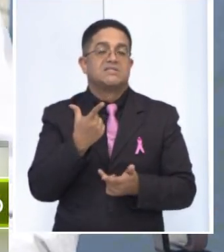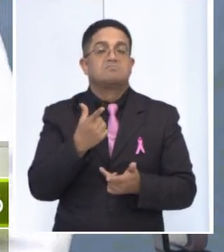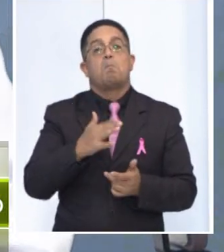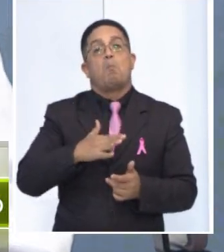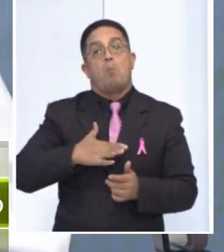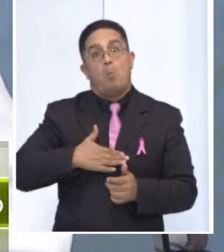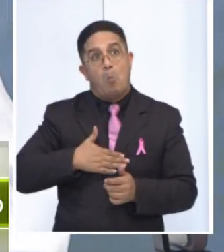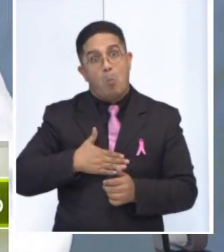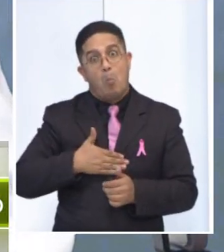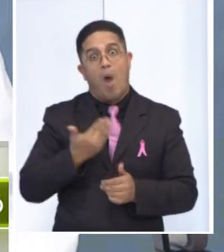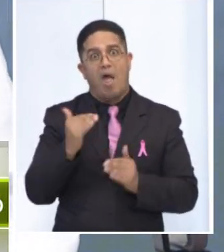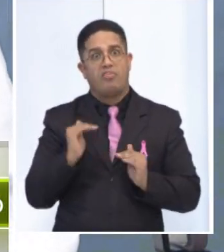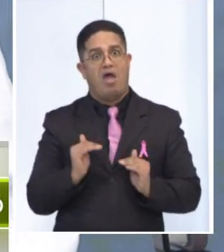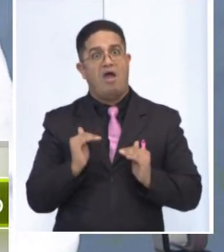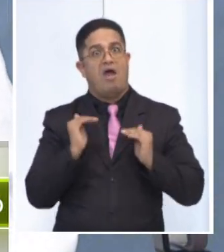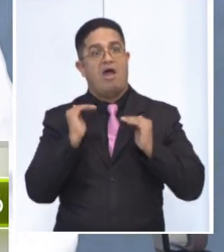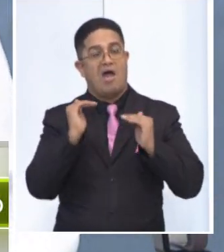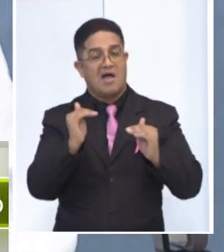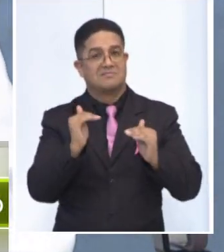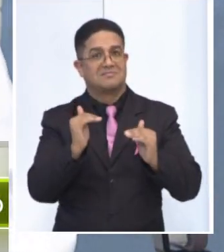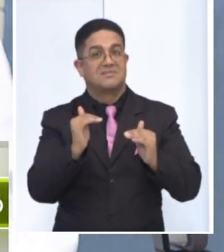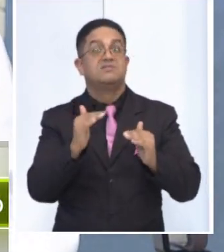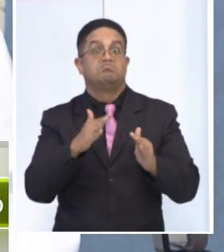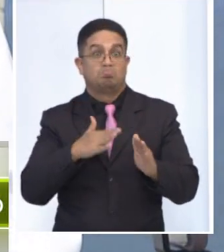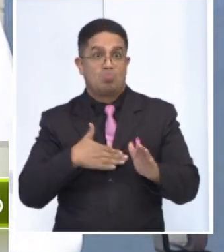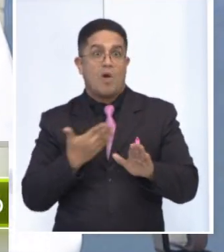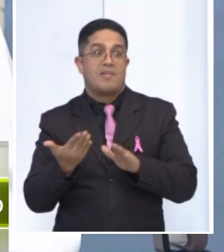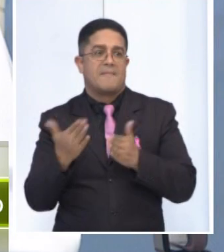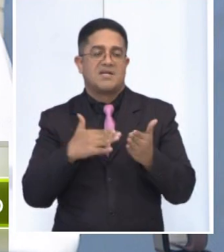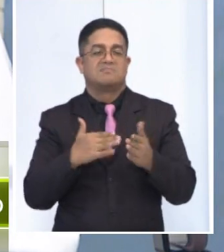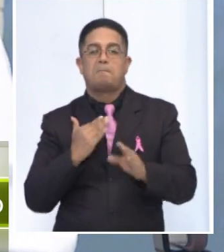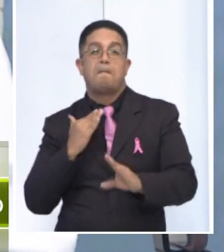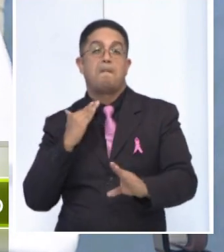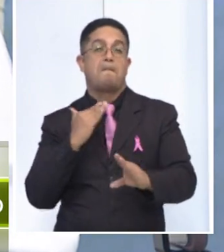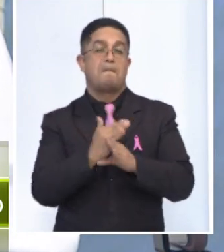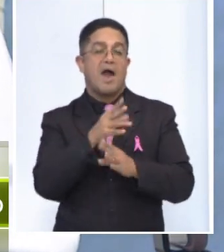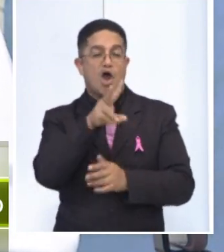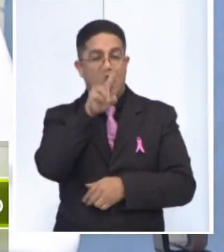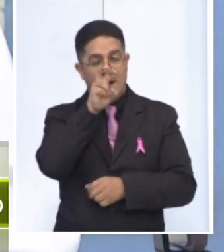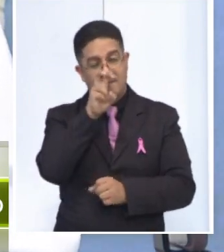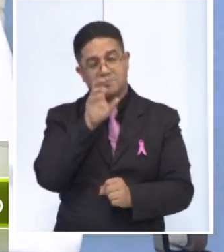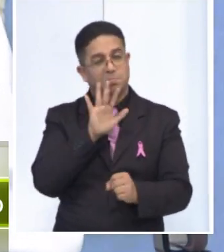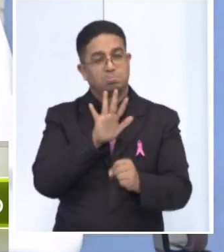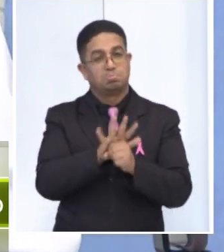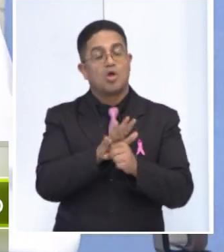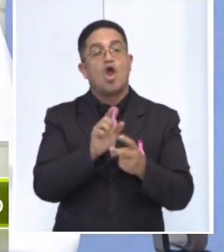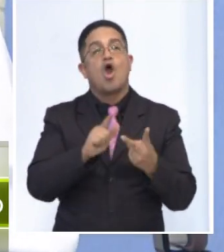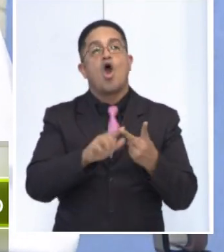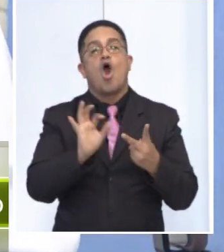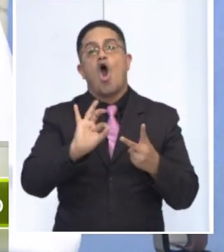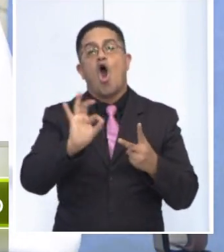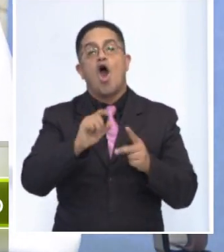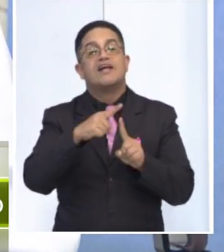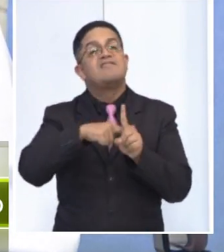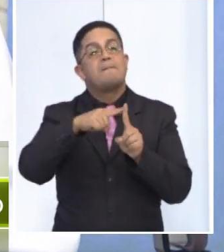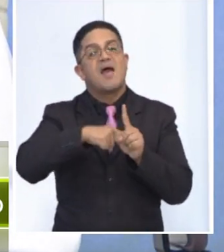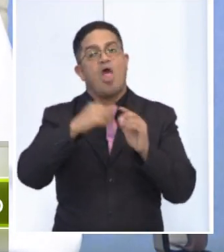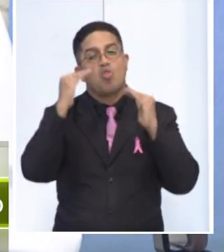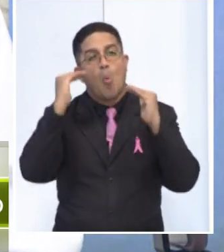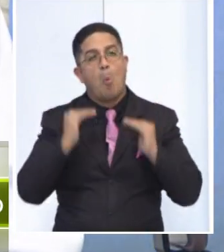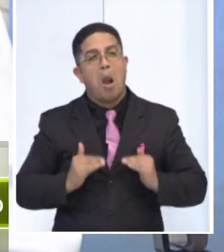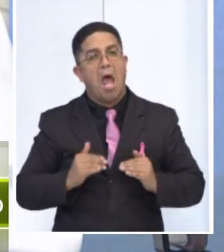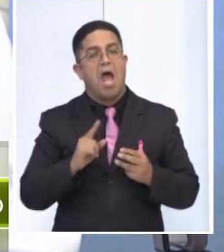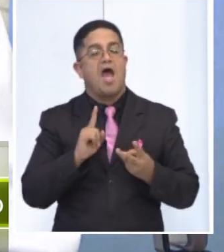puede pasar entonces a una dosis letal y producir un paro respiratorio, claro, producir una hipotermia, puede producir